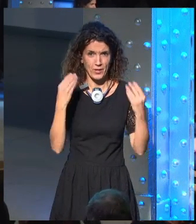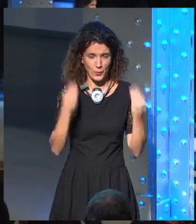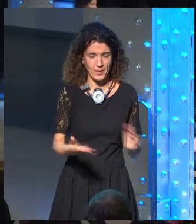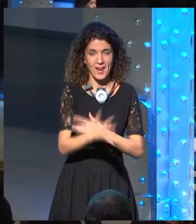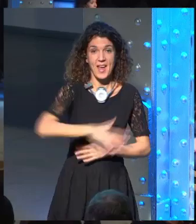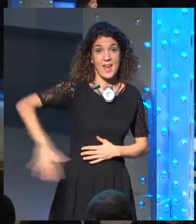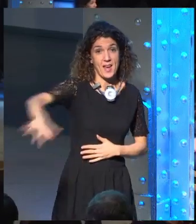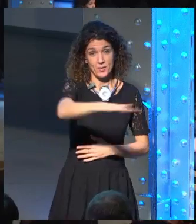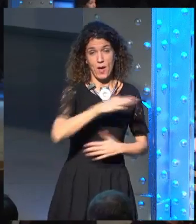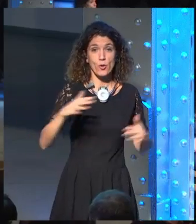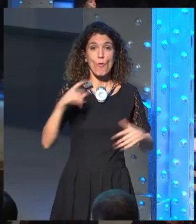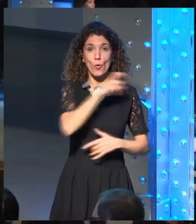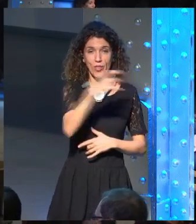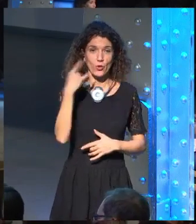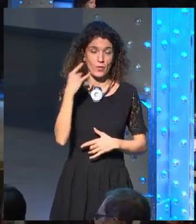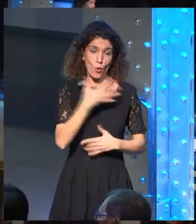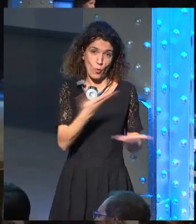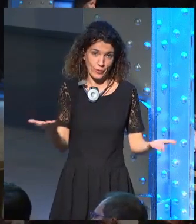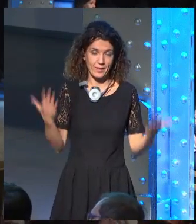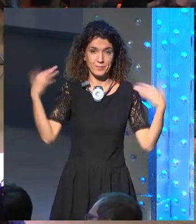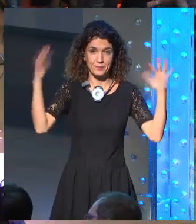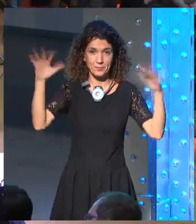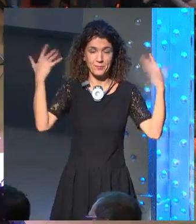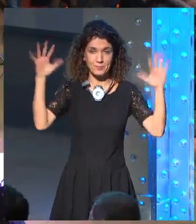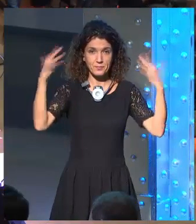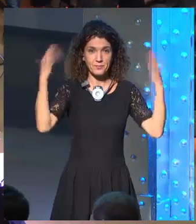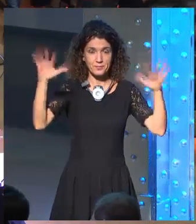del Espacio Fundación Telefónica. Capitán.